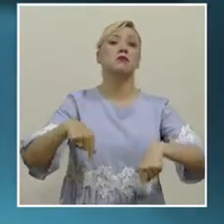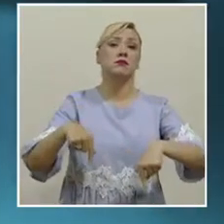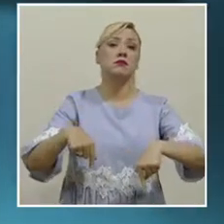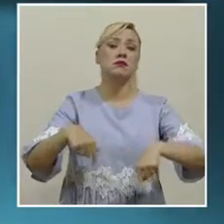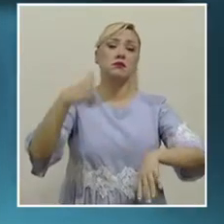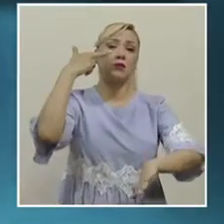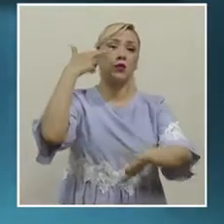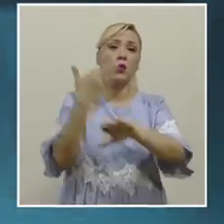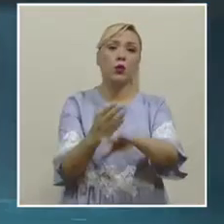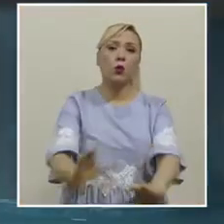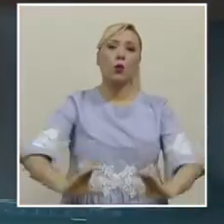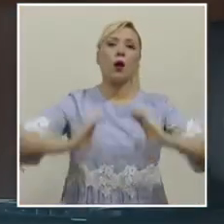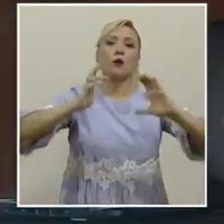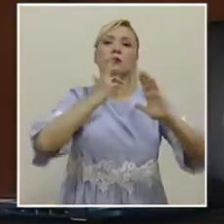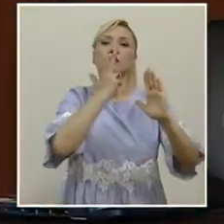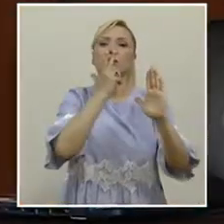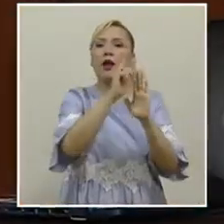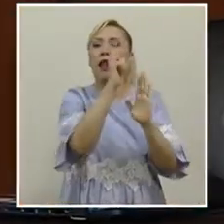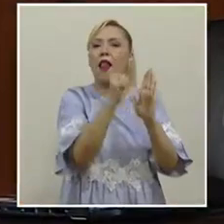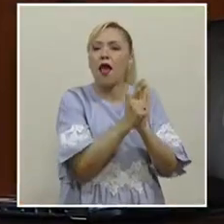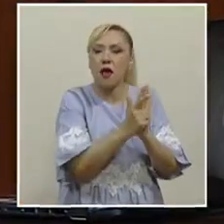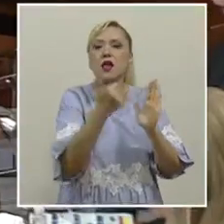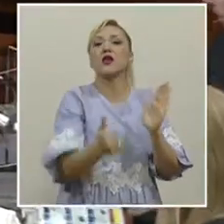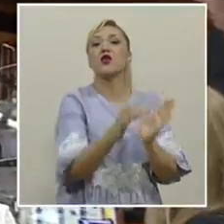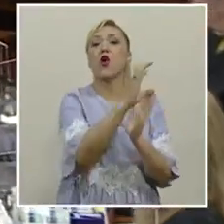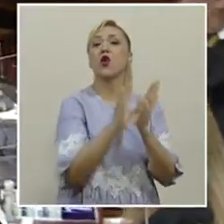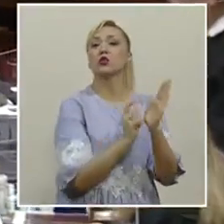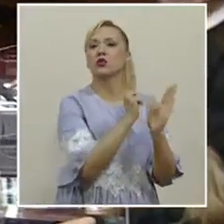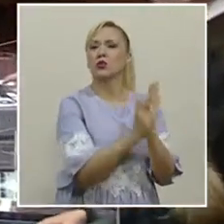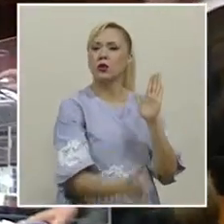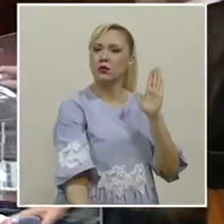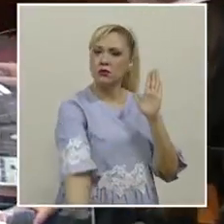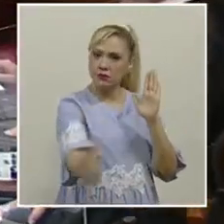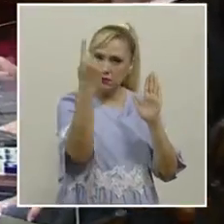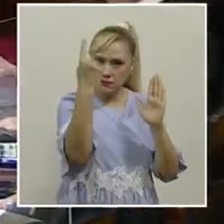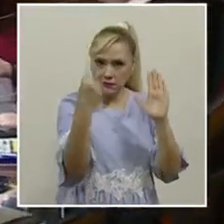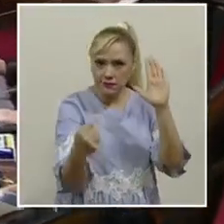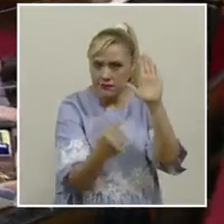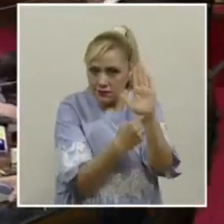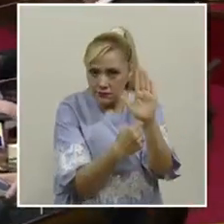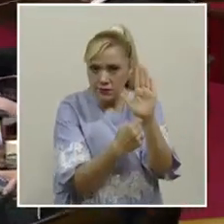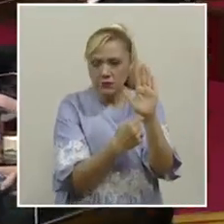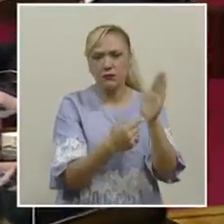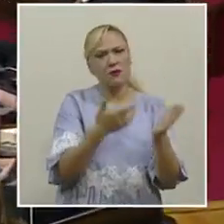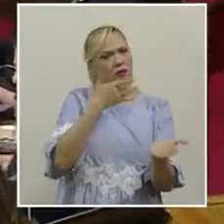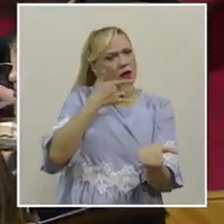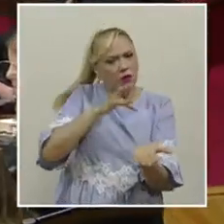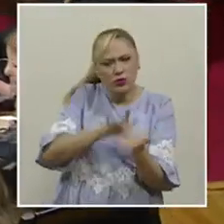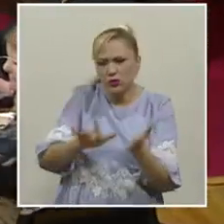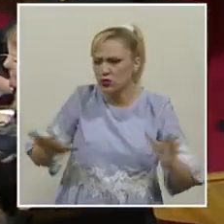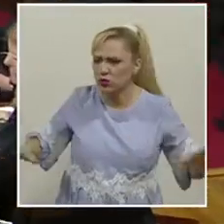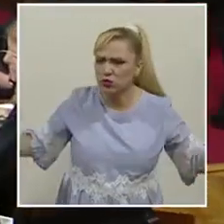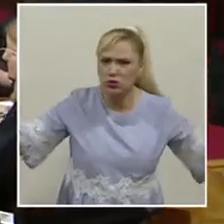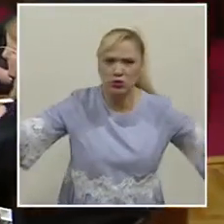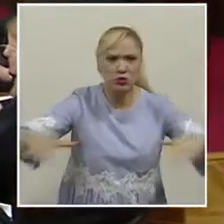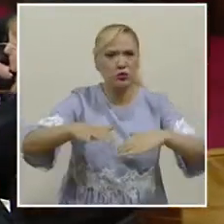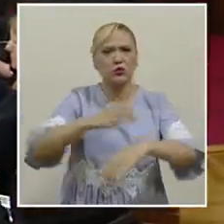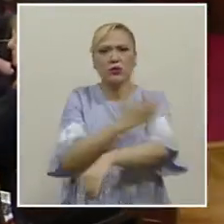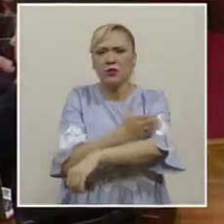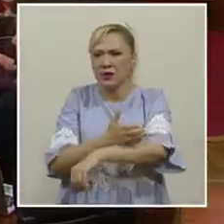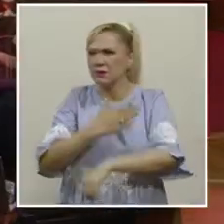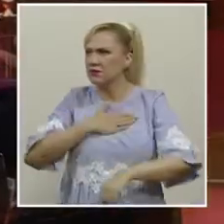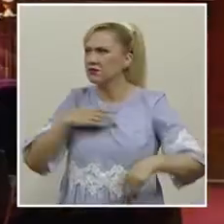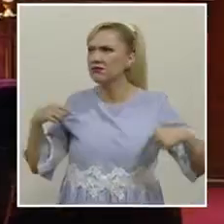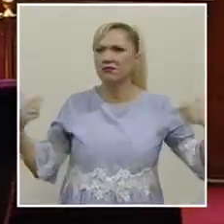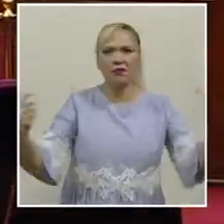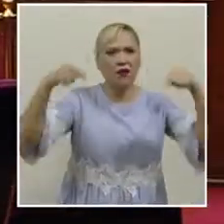orden constitucional y legal. Reiteraron en apoyo y solidaridad a los que forman parte de esta comunidad jurídica,